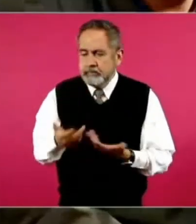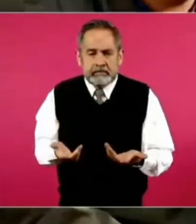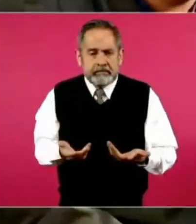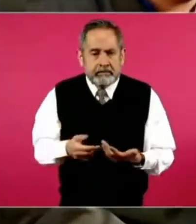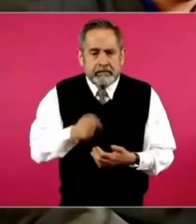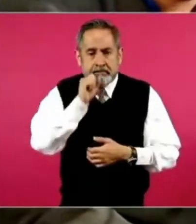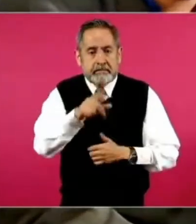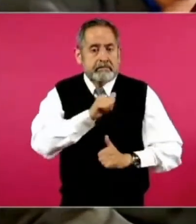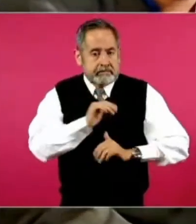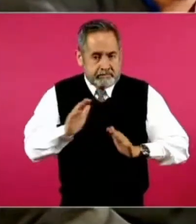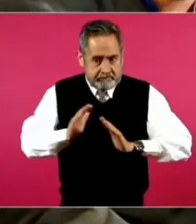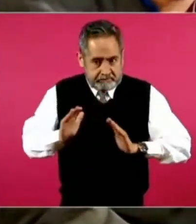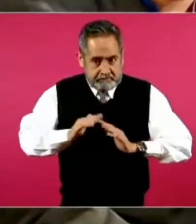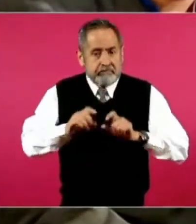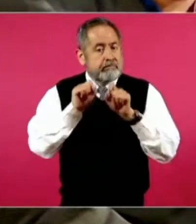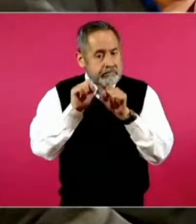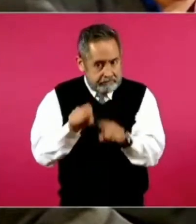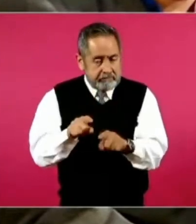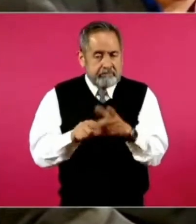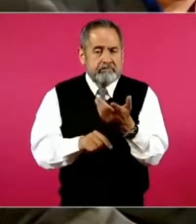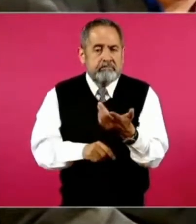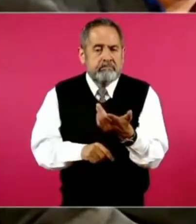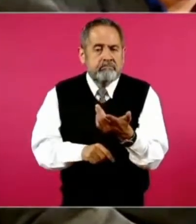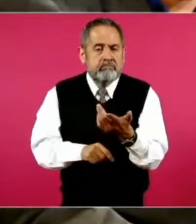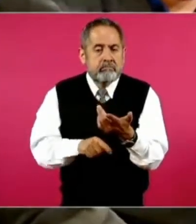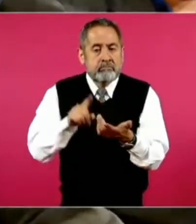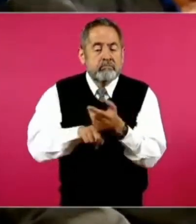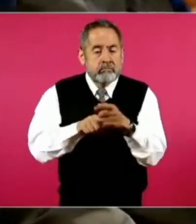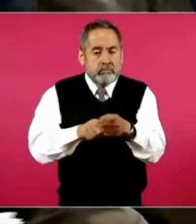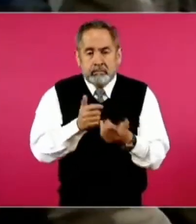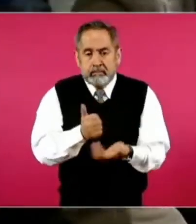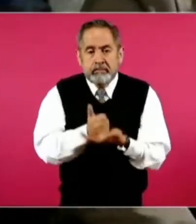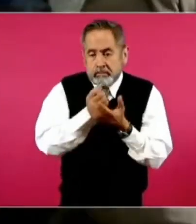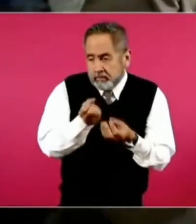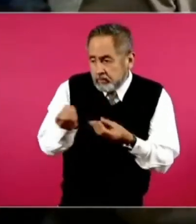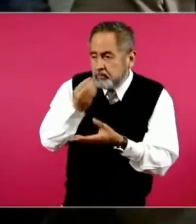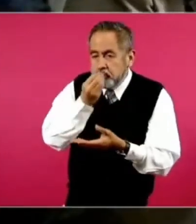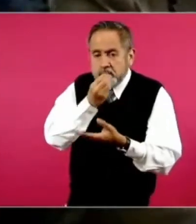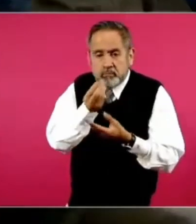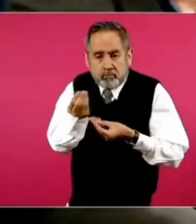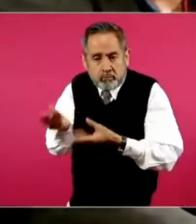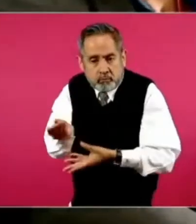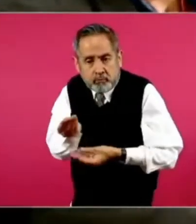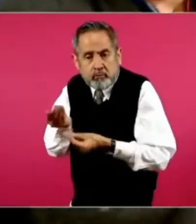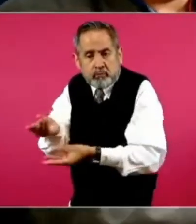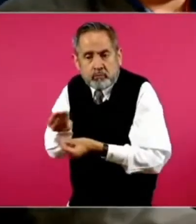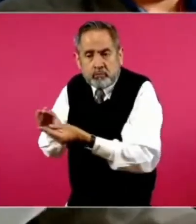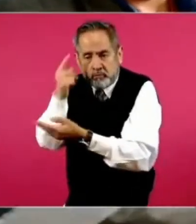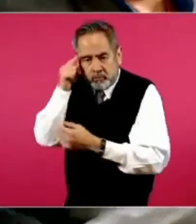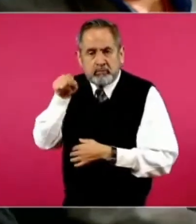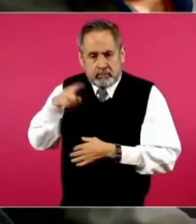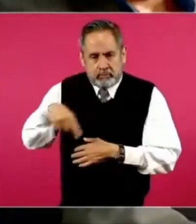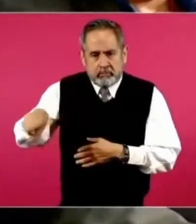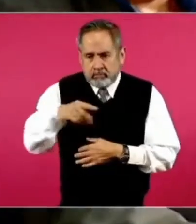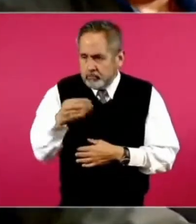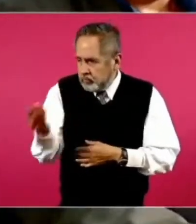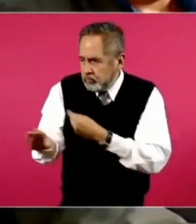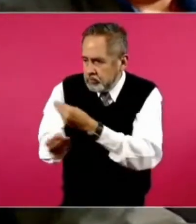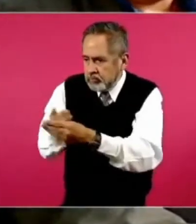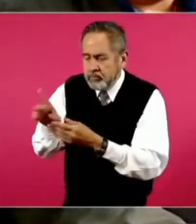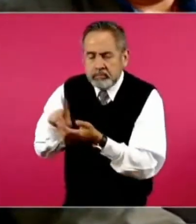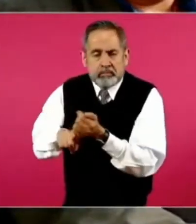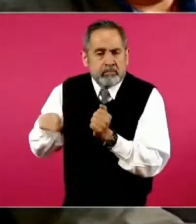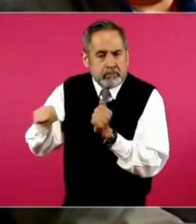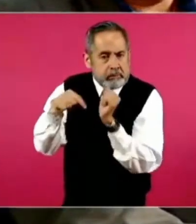propio ejército mexicano estuvo llevando alimento a los lugares donde se